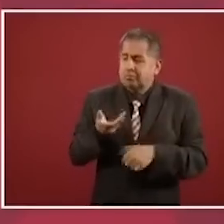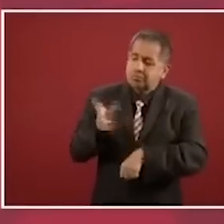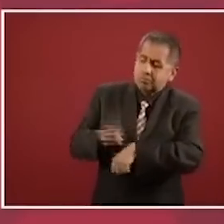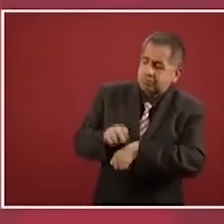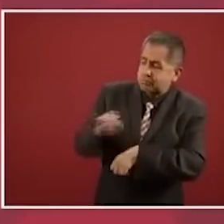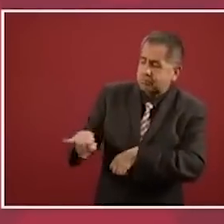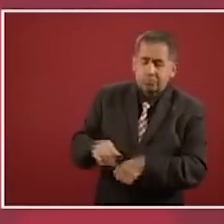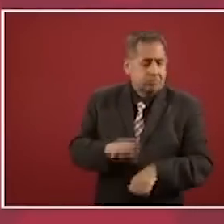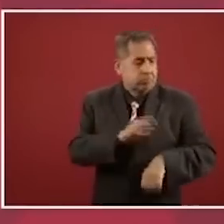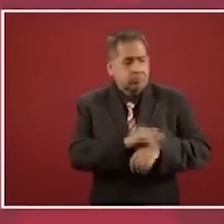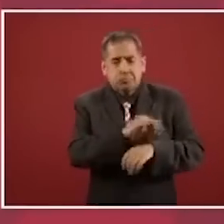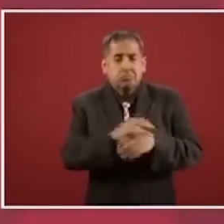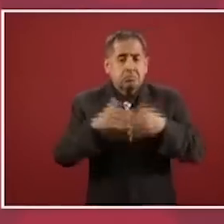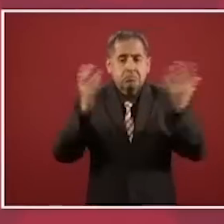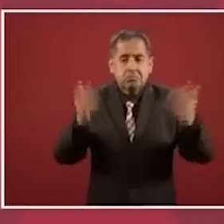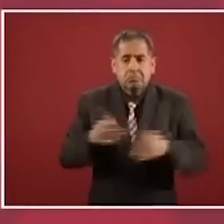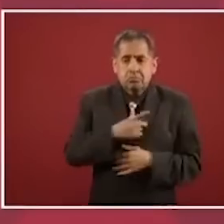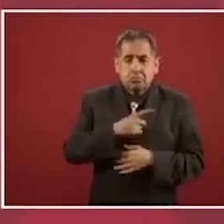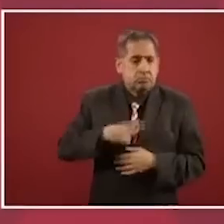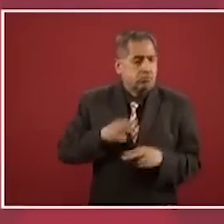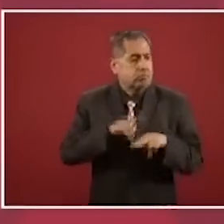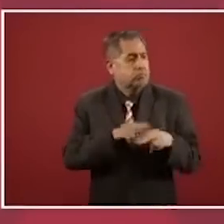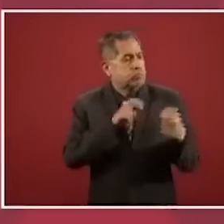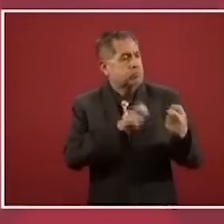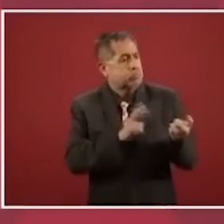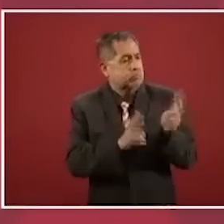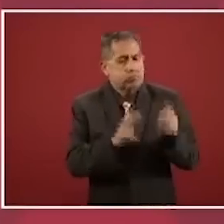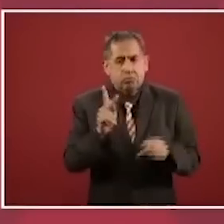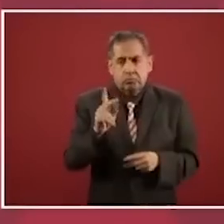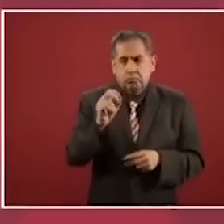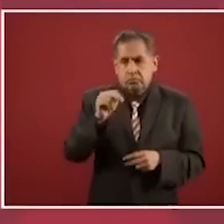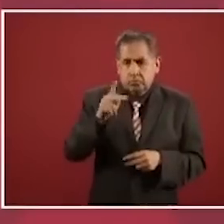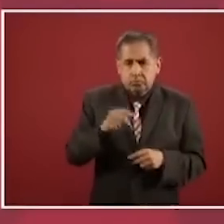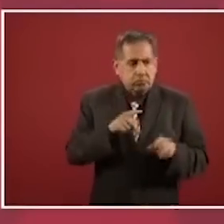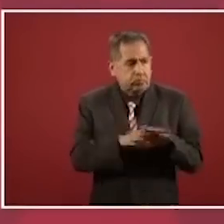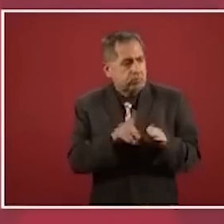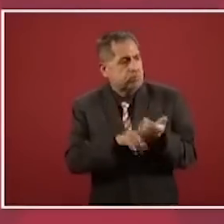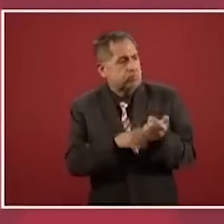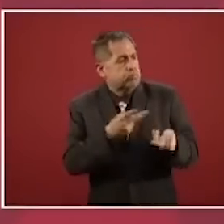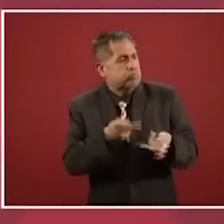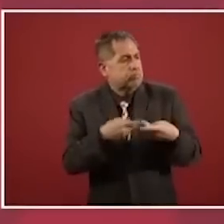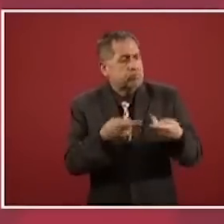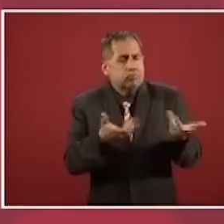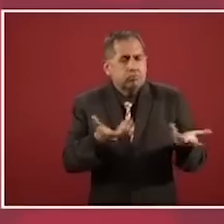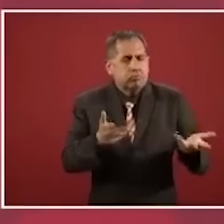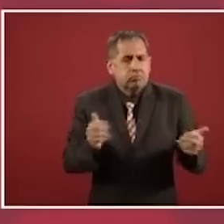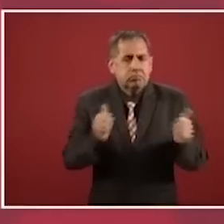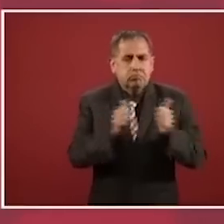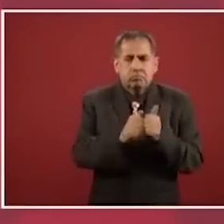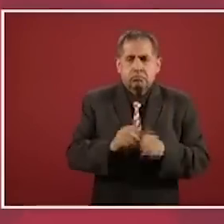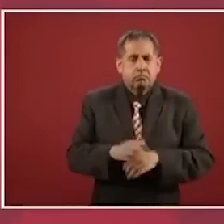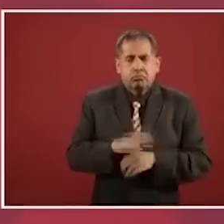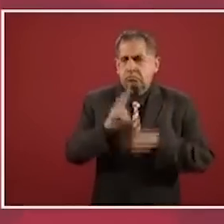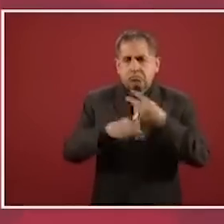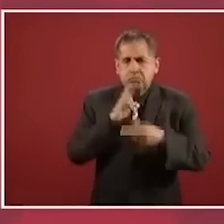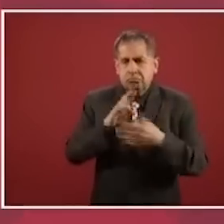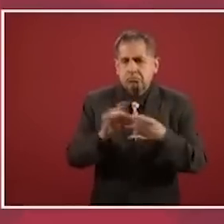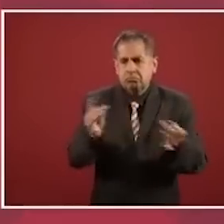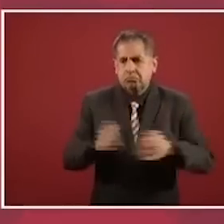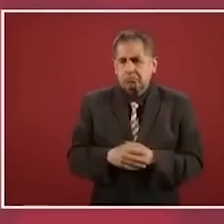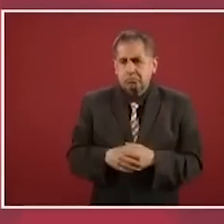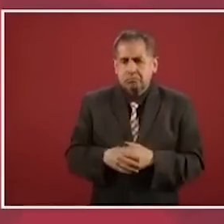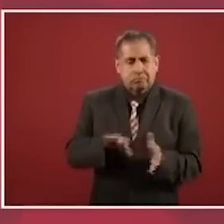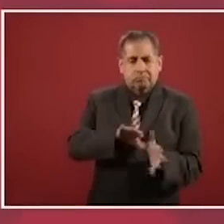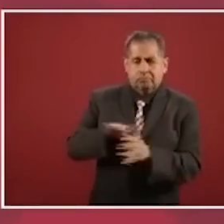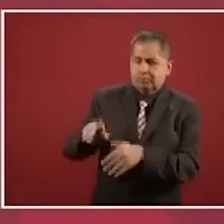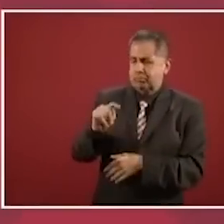apruebe. Al final me voy a tener que sentar con Pompeo y decir, bueno, ¿cómo le hacemos con los agregados? Y se va a resolver. Eso no pone en